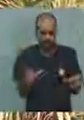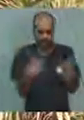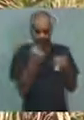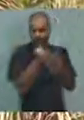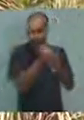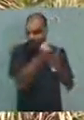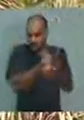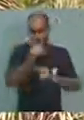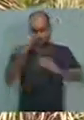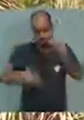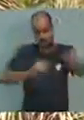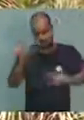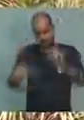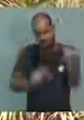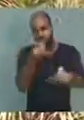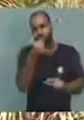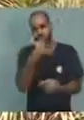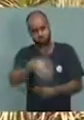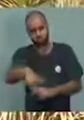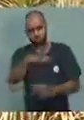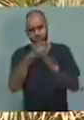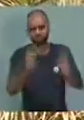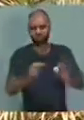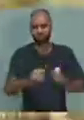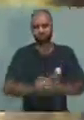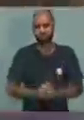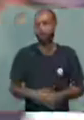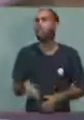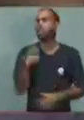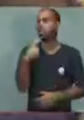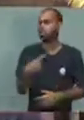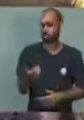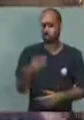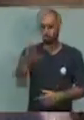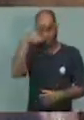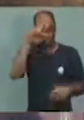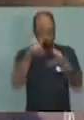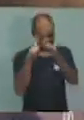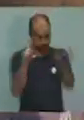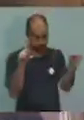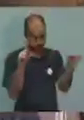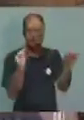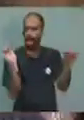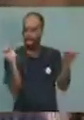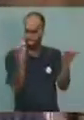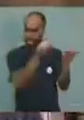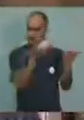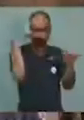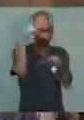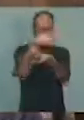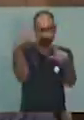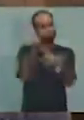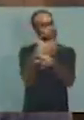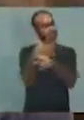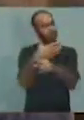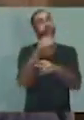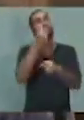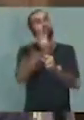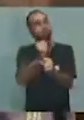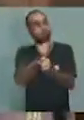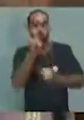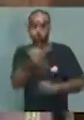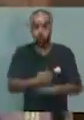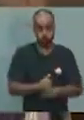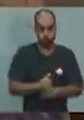lado del bien, del lado de la justicia, del lado de la patria. Confirmamos que en esta pequeña isla contamos con una comunidad científica